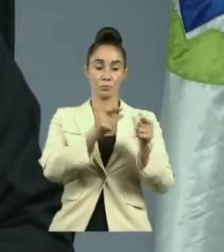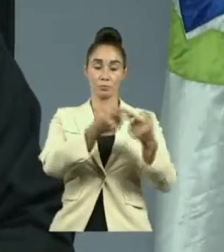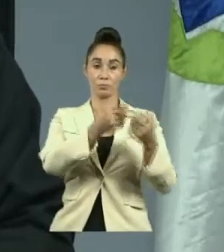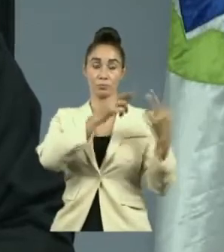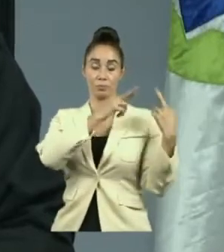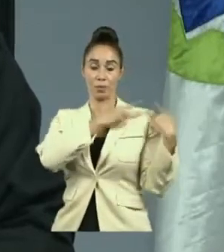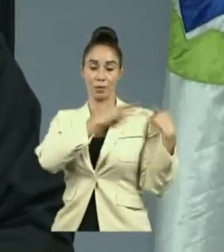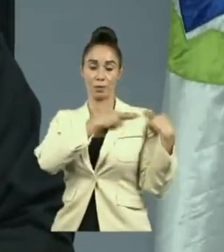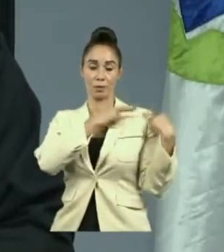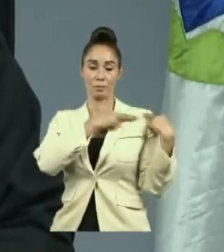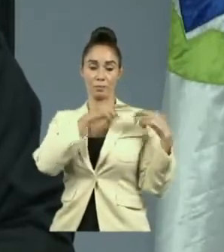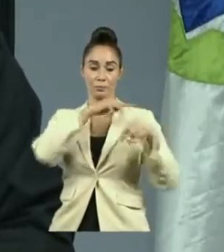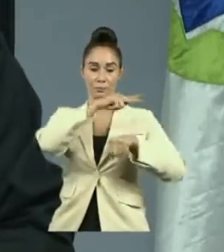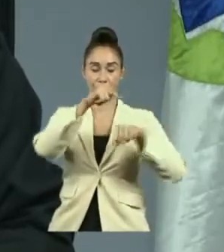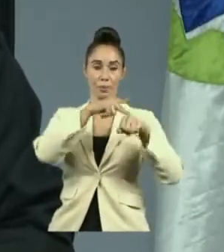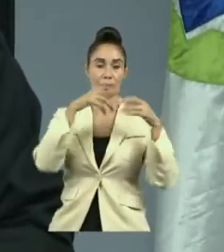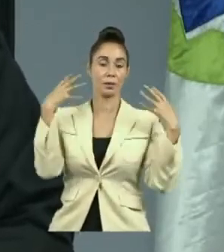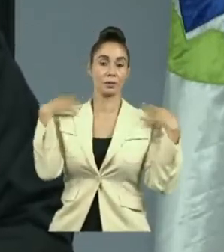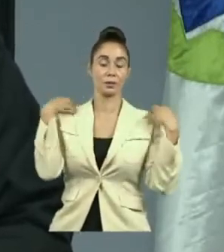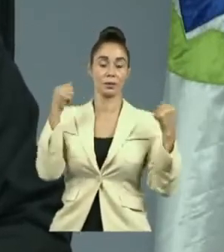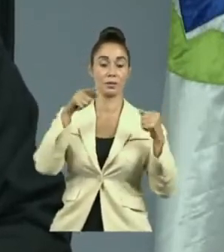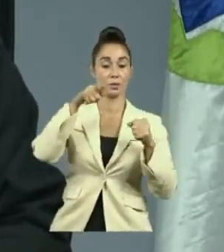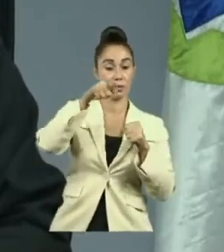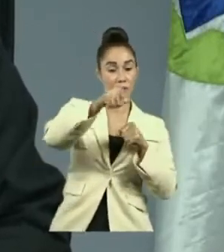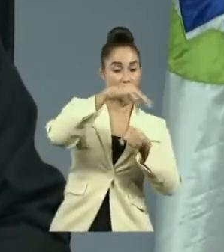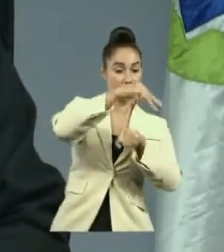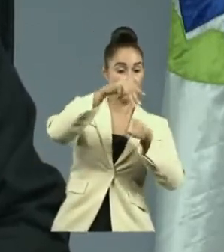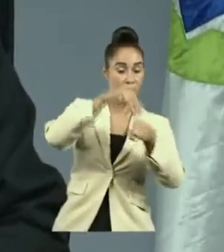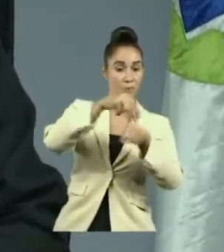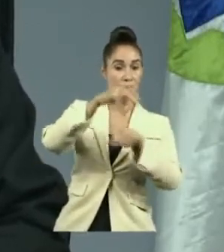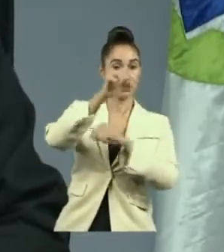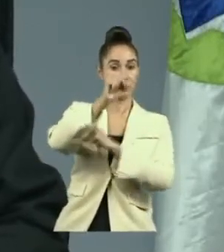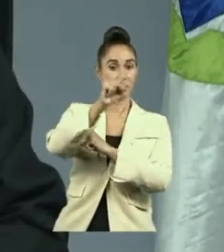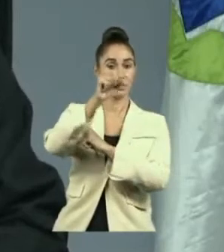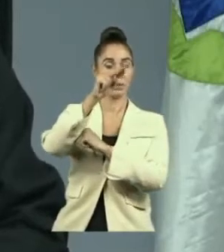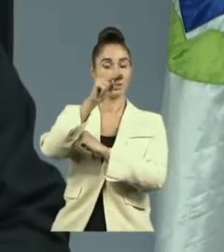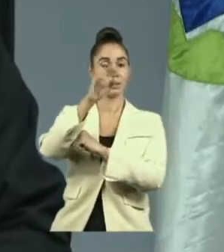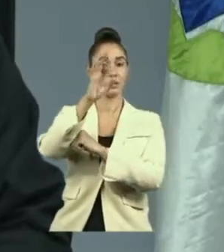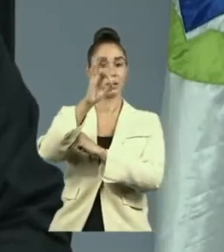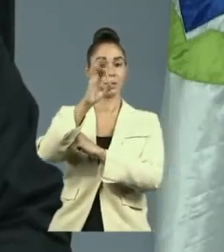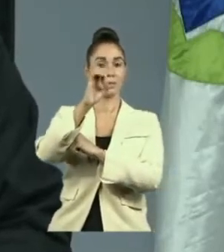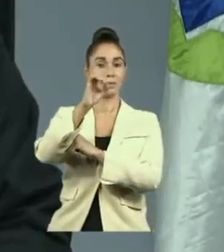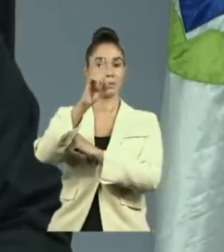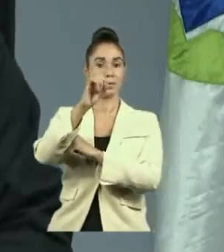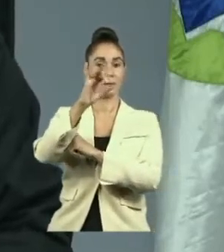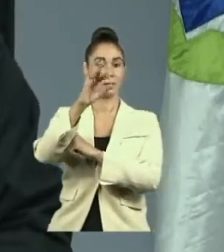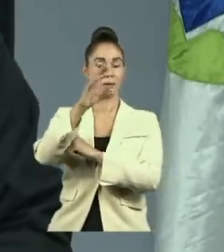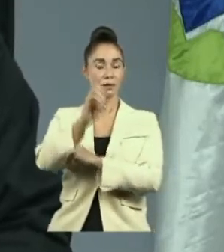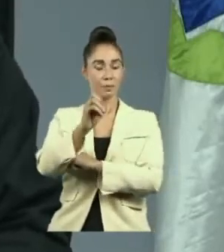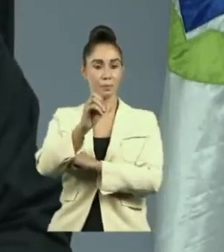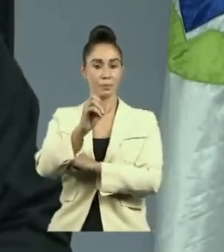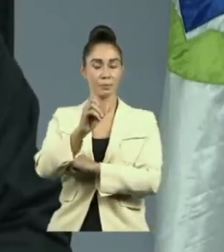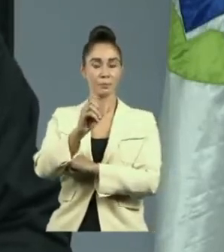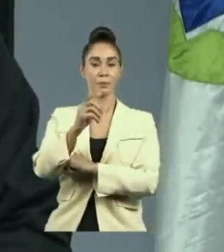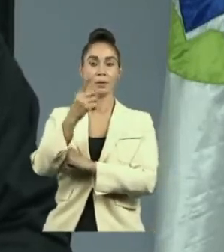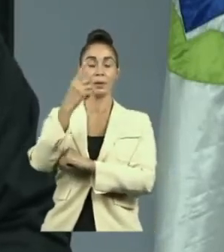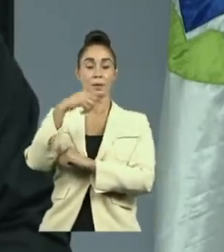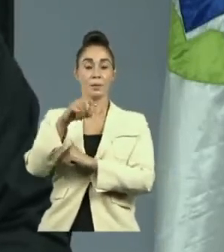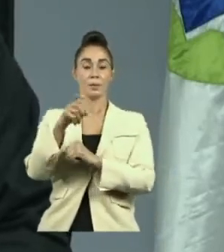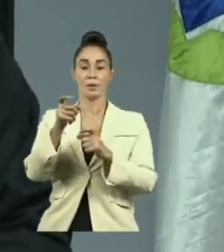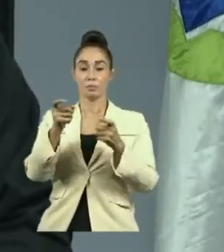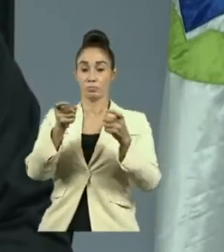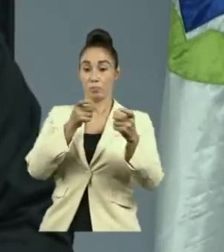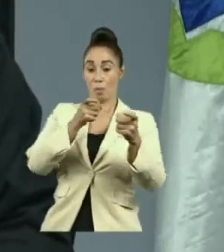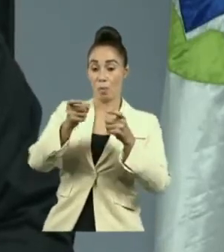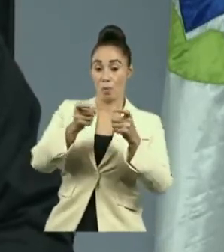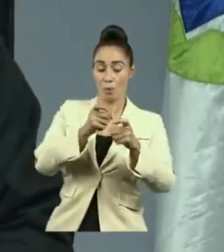en el municipio de san felipe y otros municipios con fines de reducir la